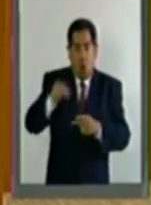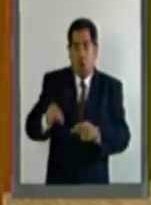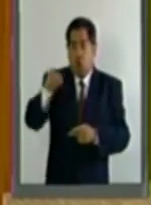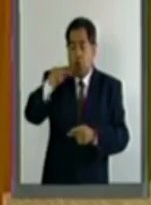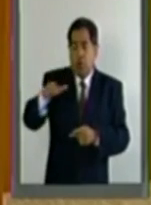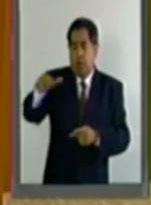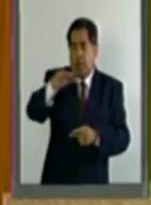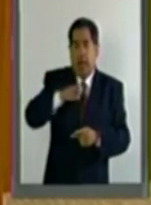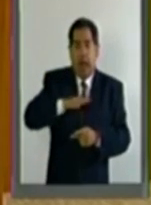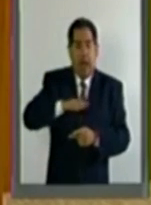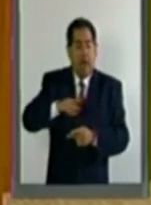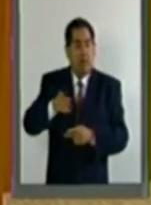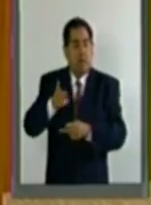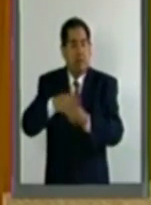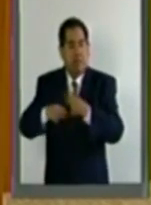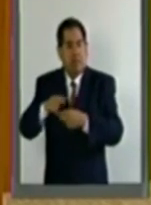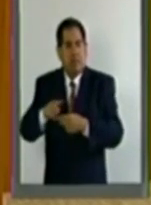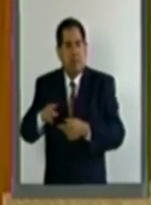el nacimiento